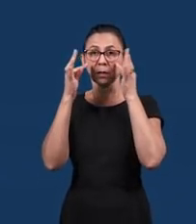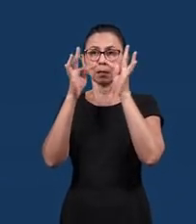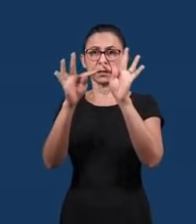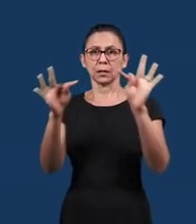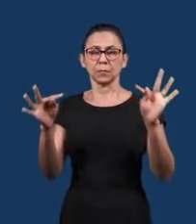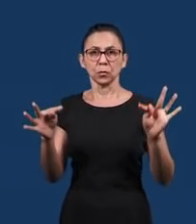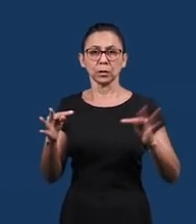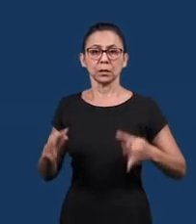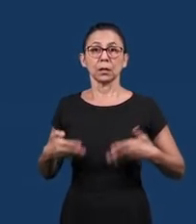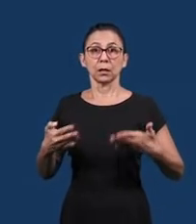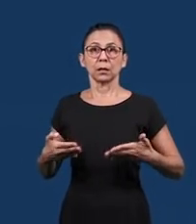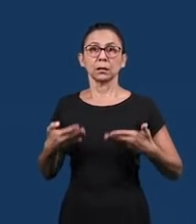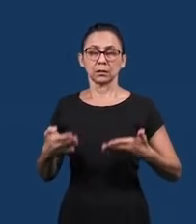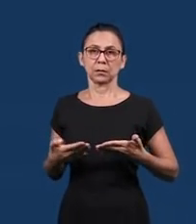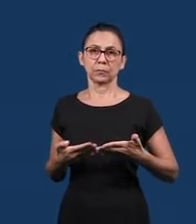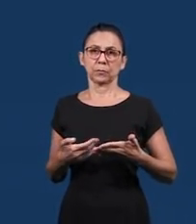la palabra sin temor.